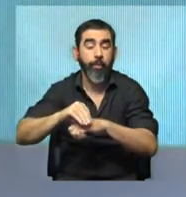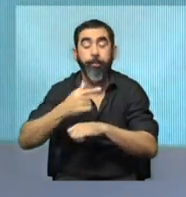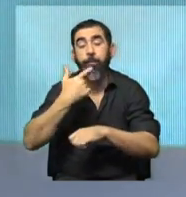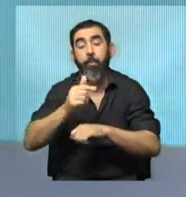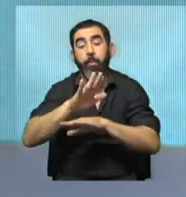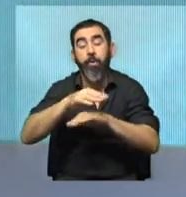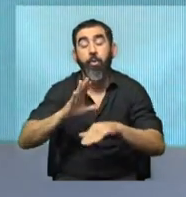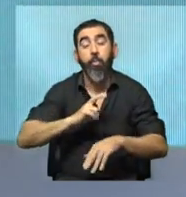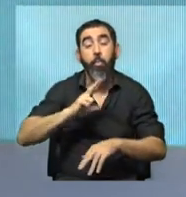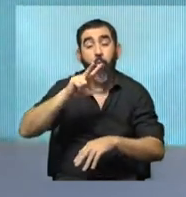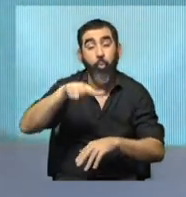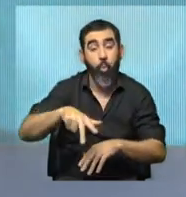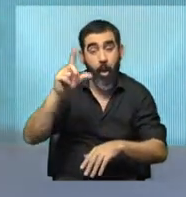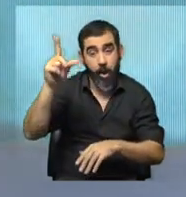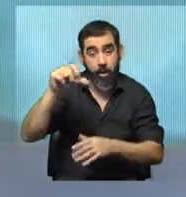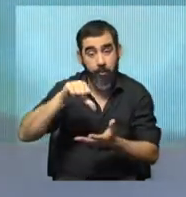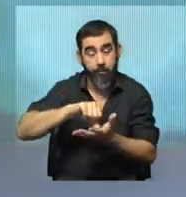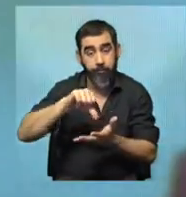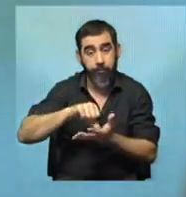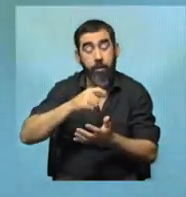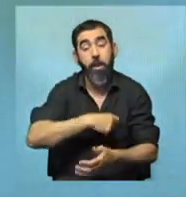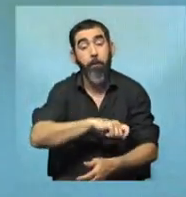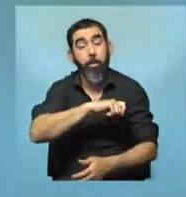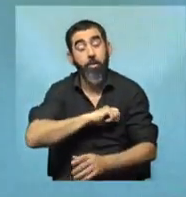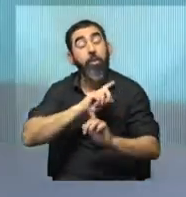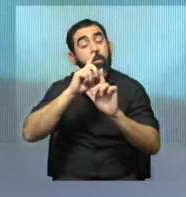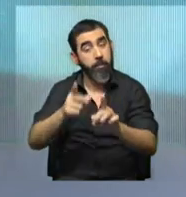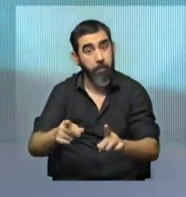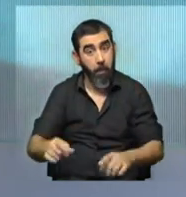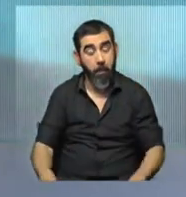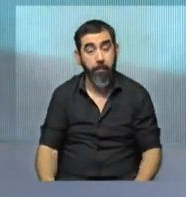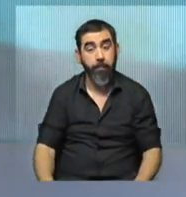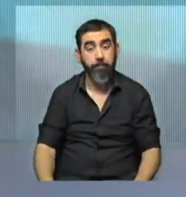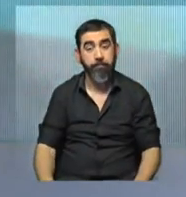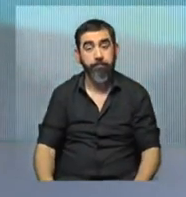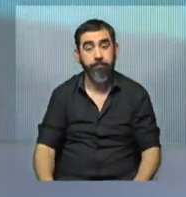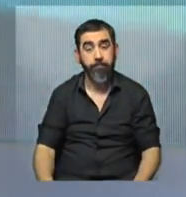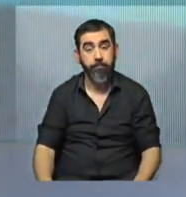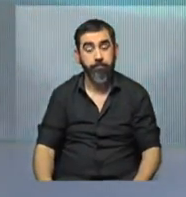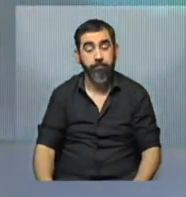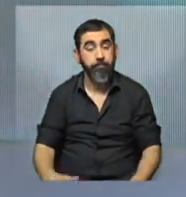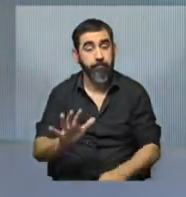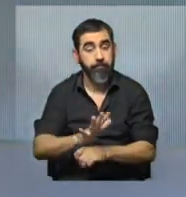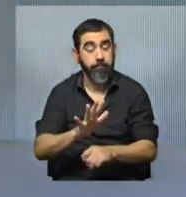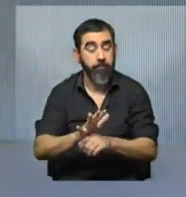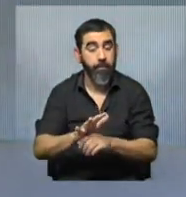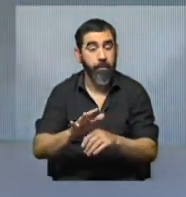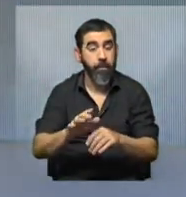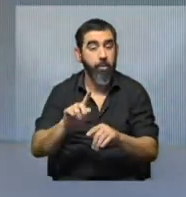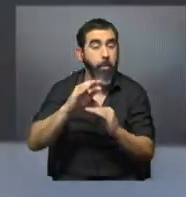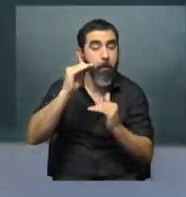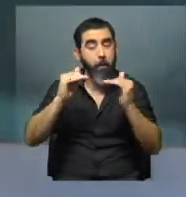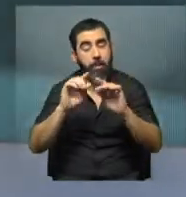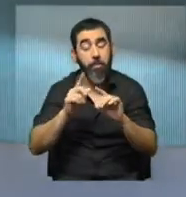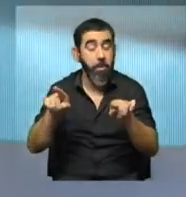niños portugueses y españoles. Entonces, estamos como en ese rango, no más en